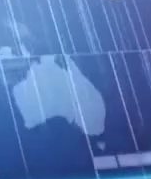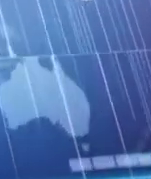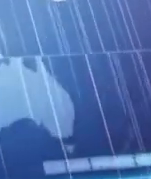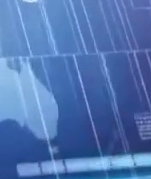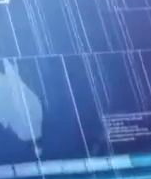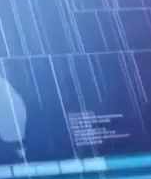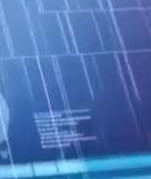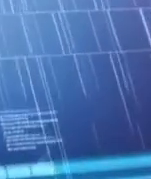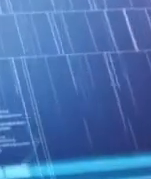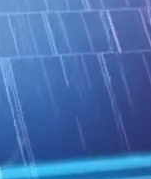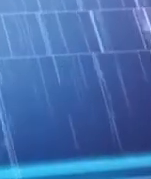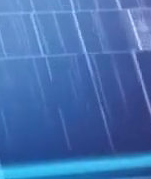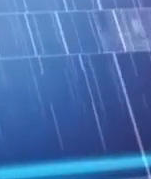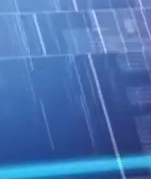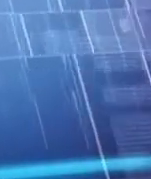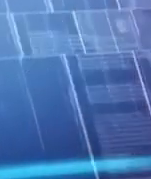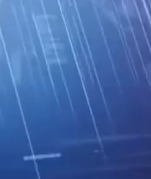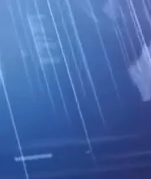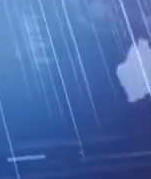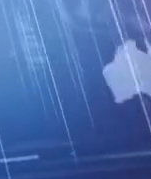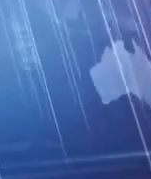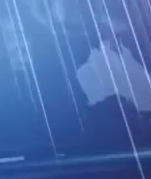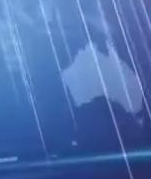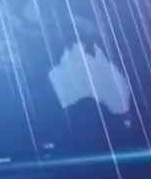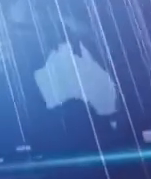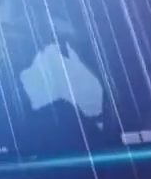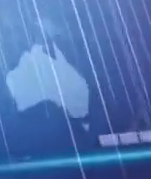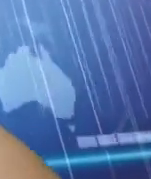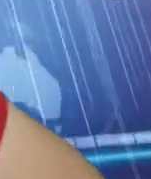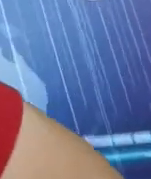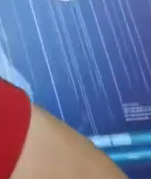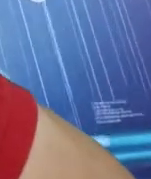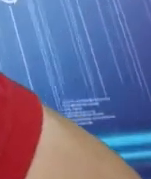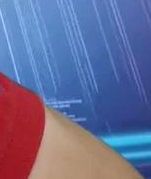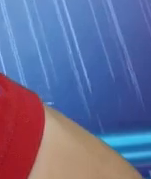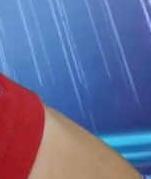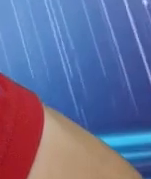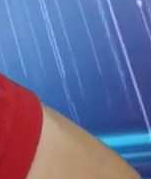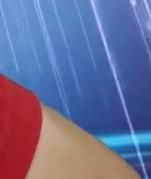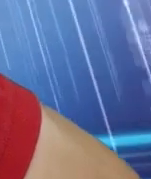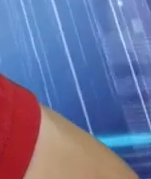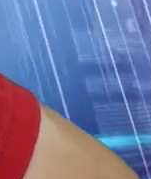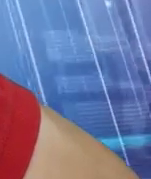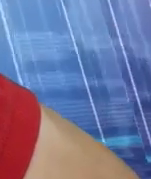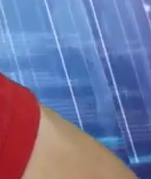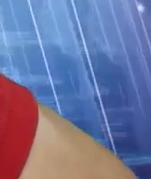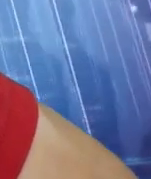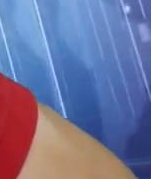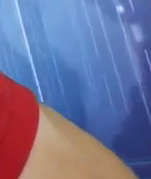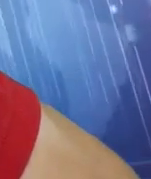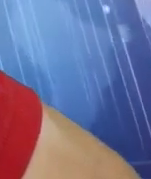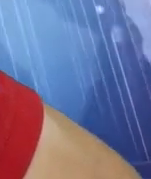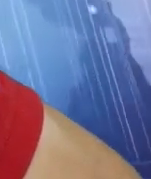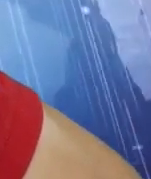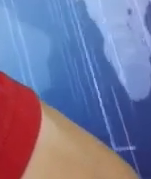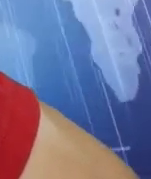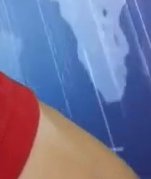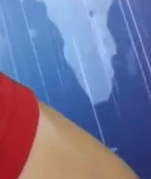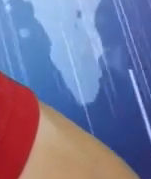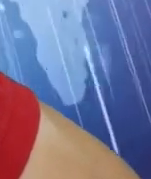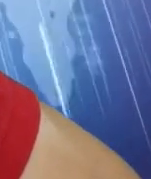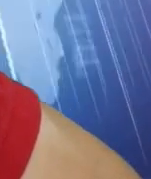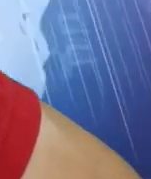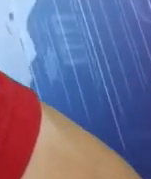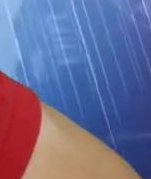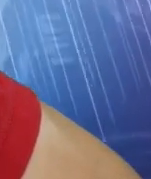enseñar el presidente que ebrard está haciendo es responsable de comprar todos los insumos y equipos médicos necesarios para la pandemia que ya hay 5000